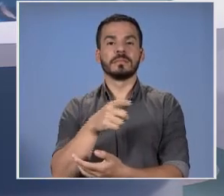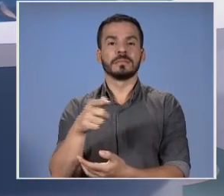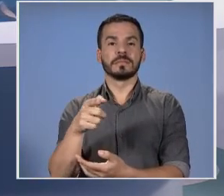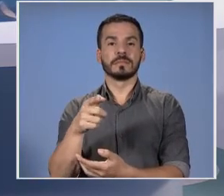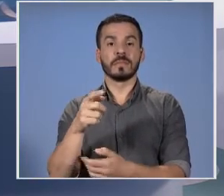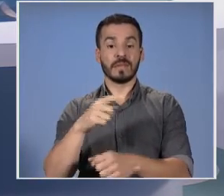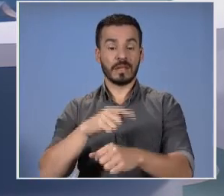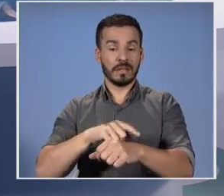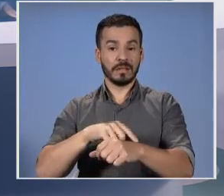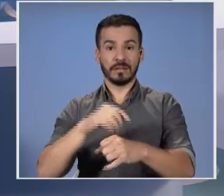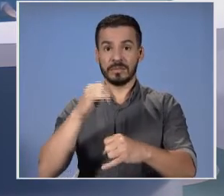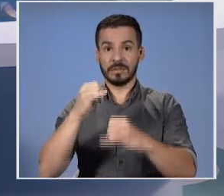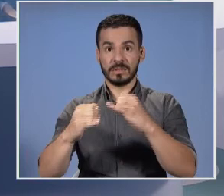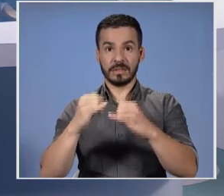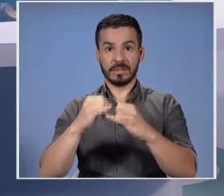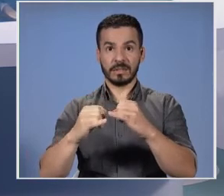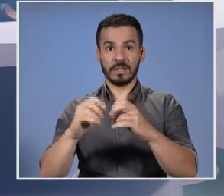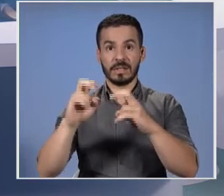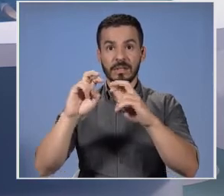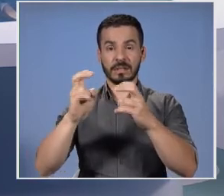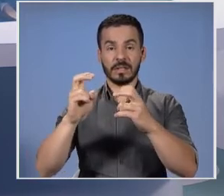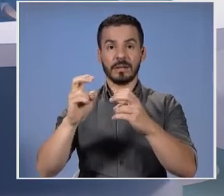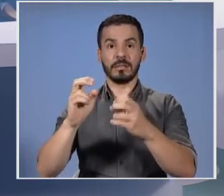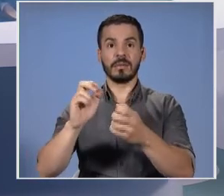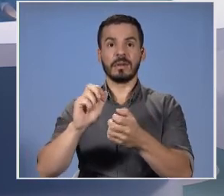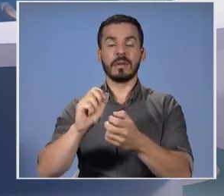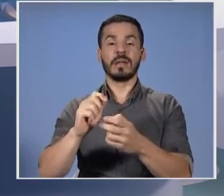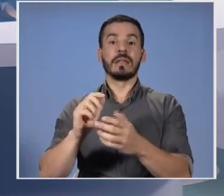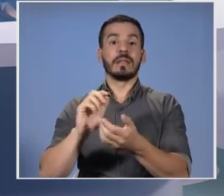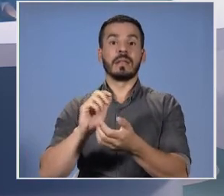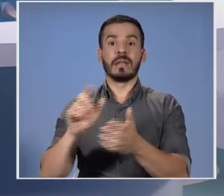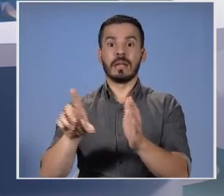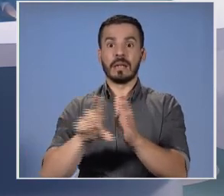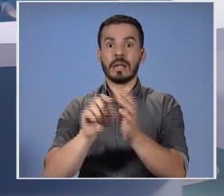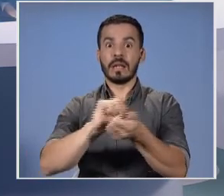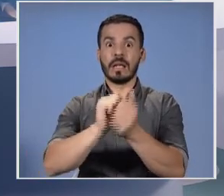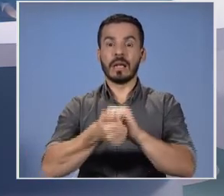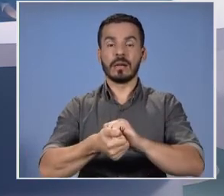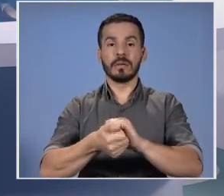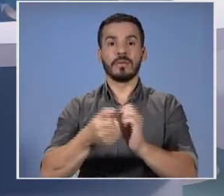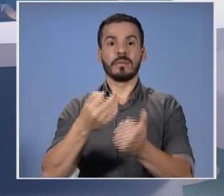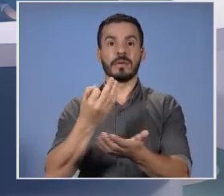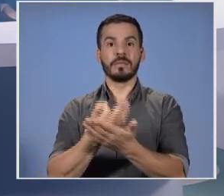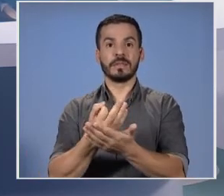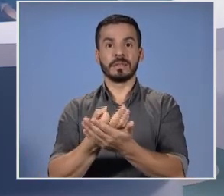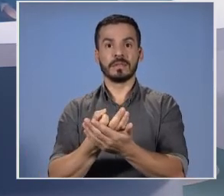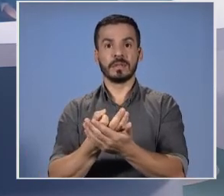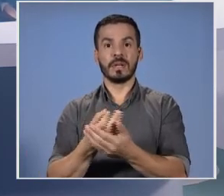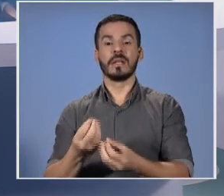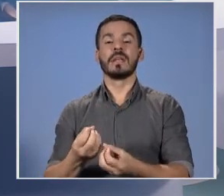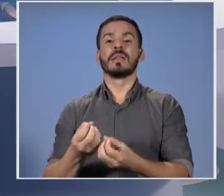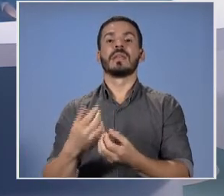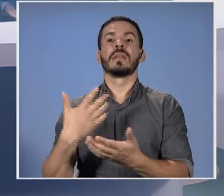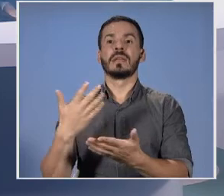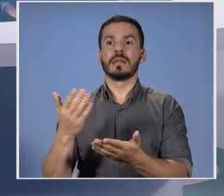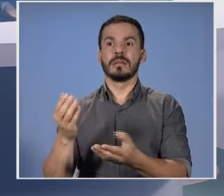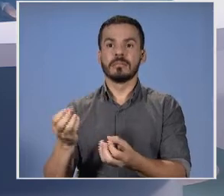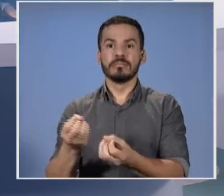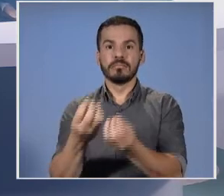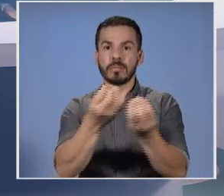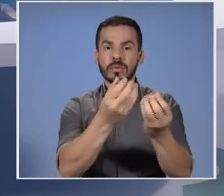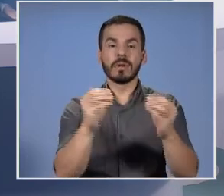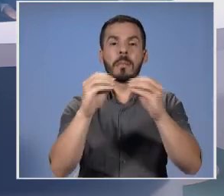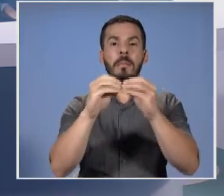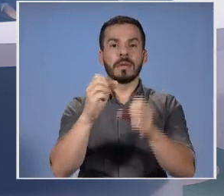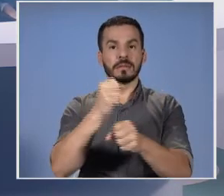porque el tiempo se agota en torno al tema de la reforma fiscal y en torno a la generación de empleo, que es muy importante, acompañada de